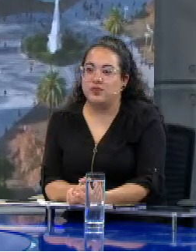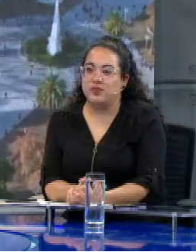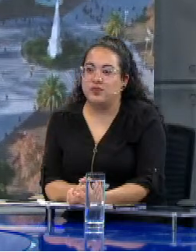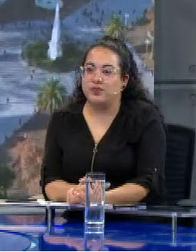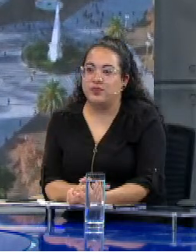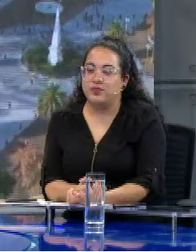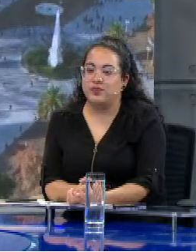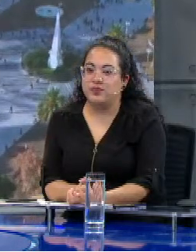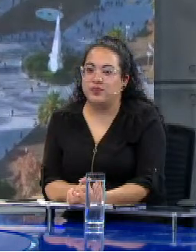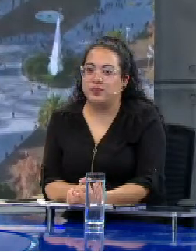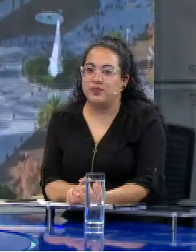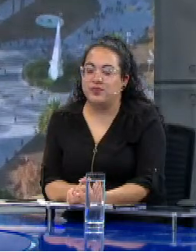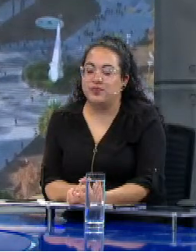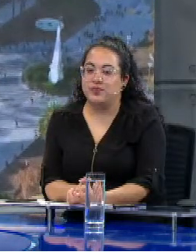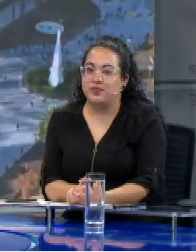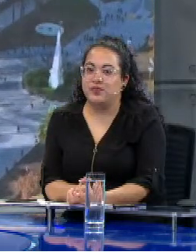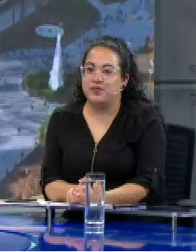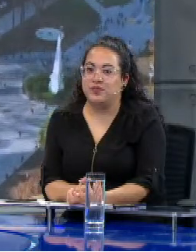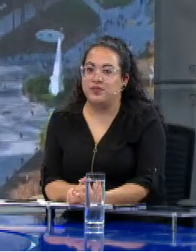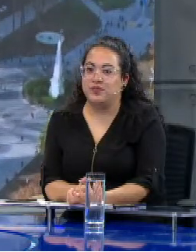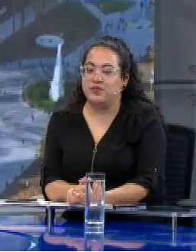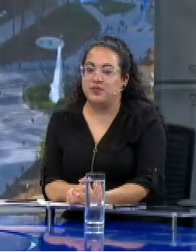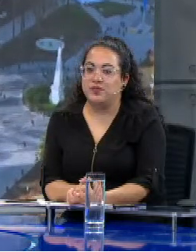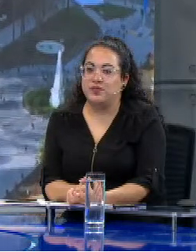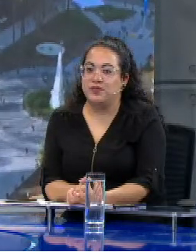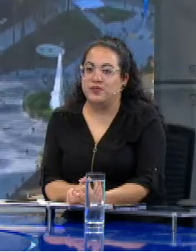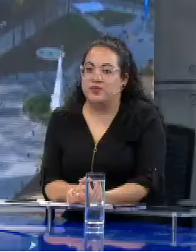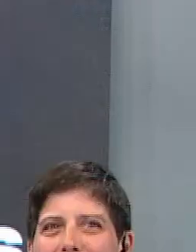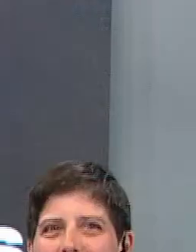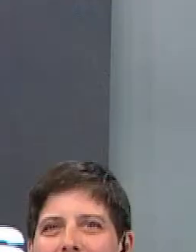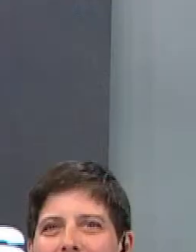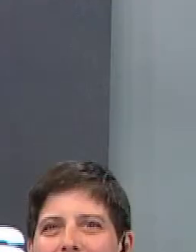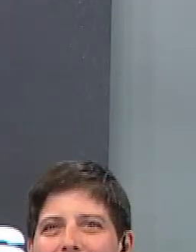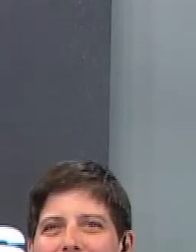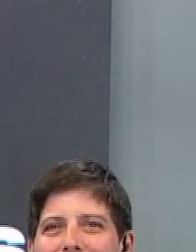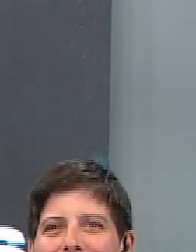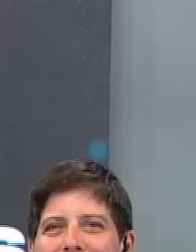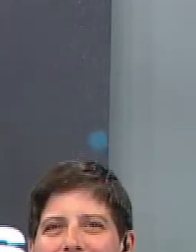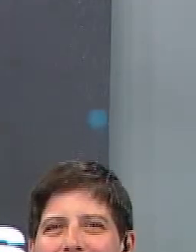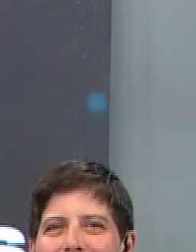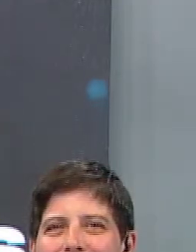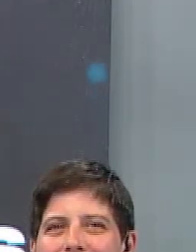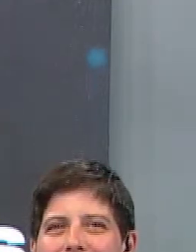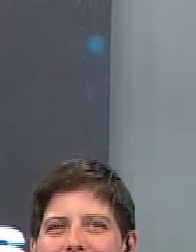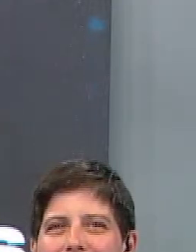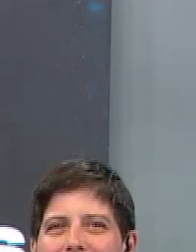bueno, escuchábamos a Cristian Retondo. Bueno, vamos a un breve corte y después seguimos con más Pasos Perdidos.